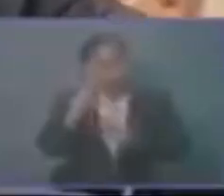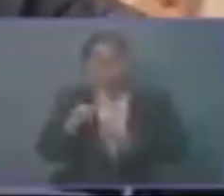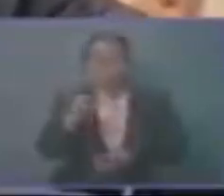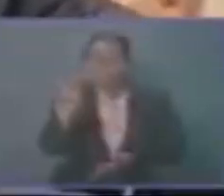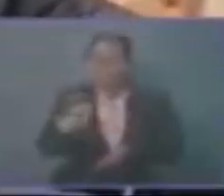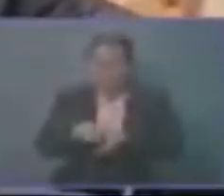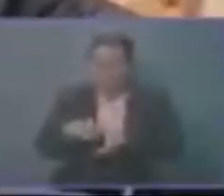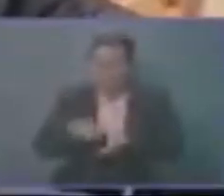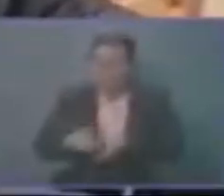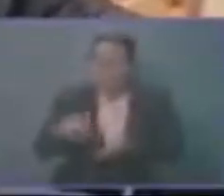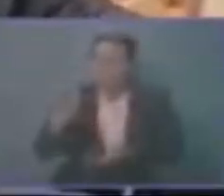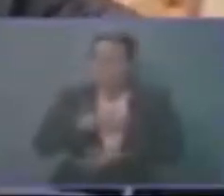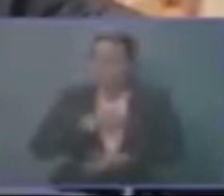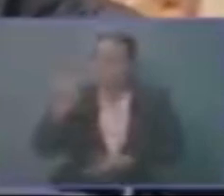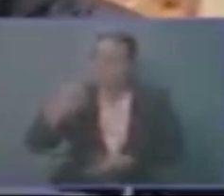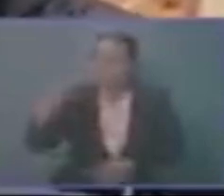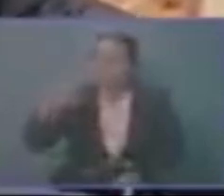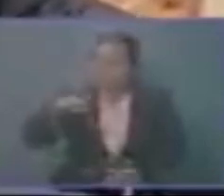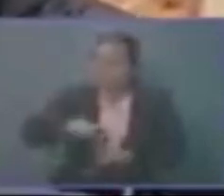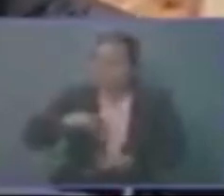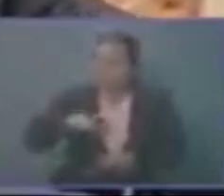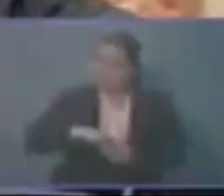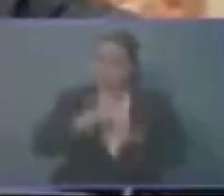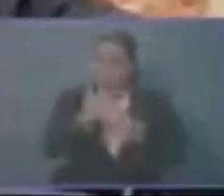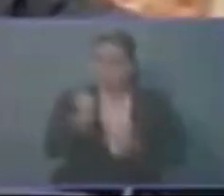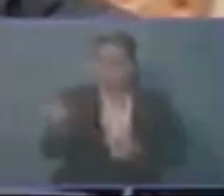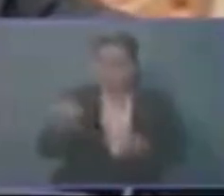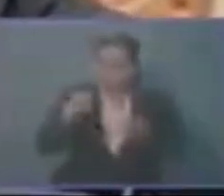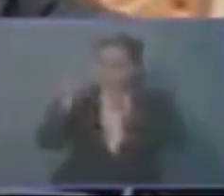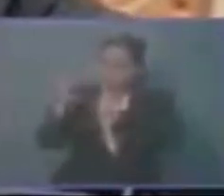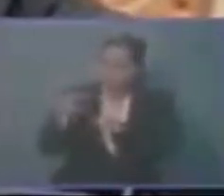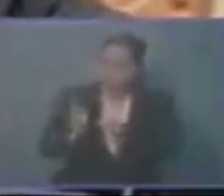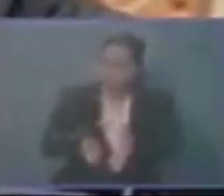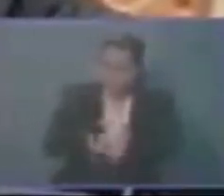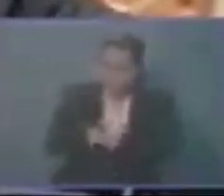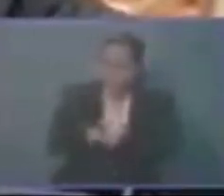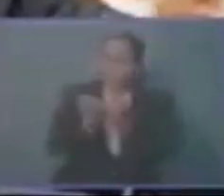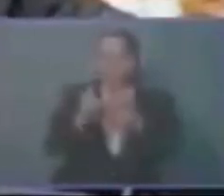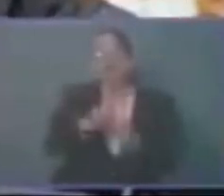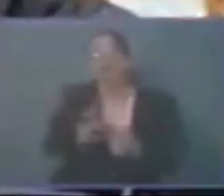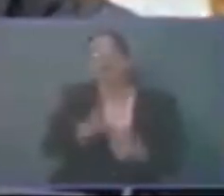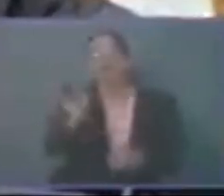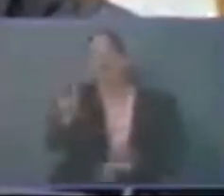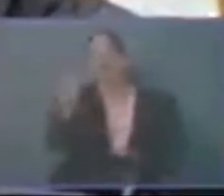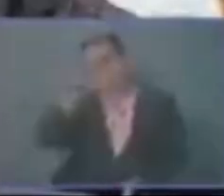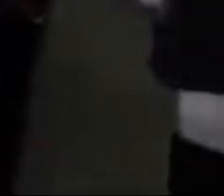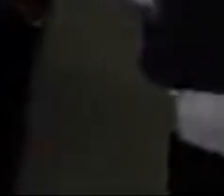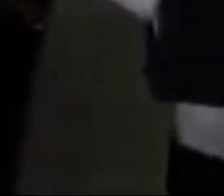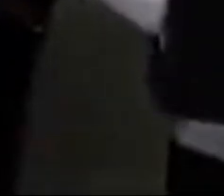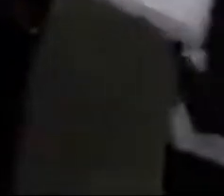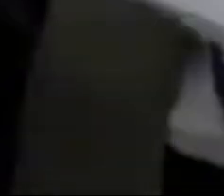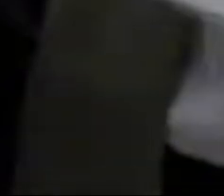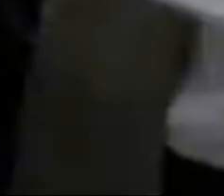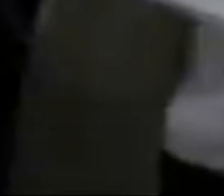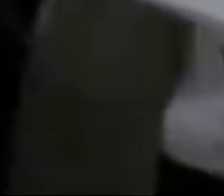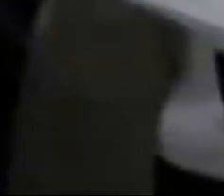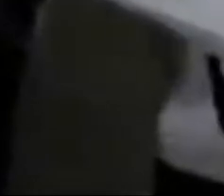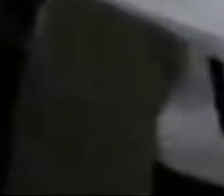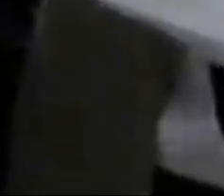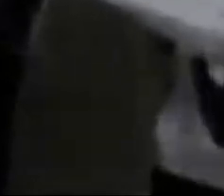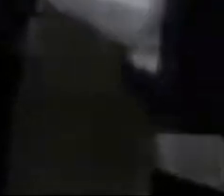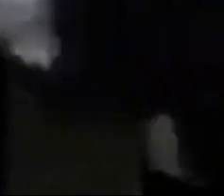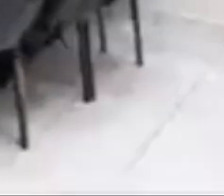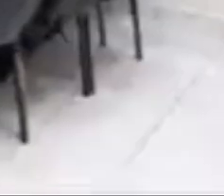Además, la Cámara resolvió que Romero queda inhabilitado para ejercer cualquier cargo público por un periodo de 10 años.